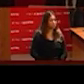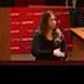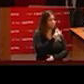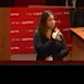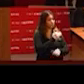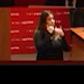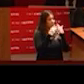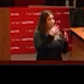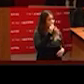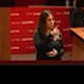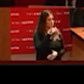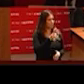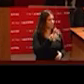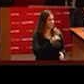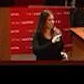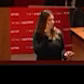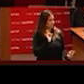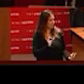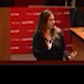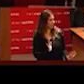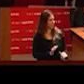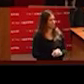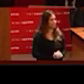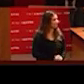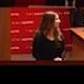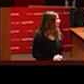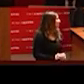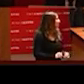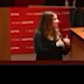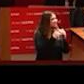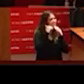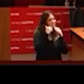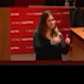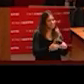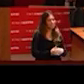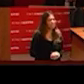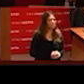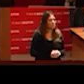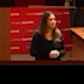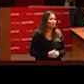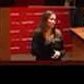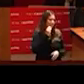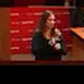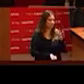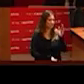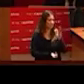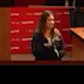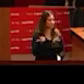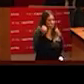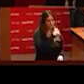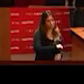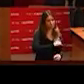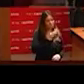gracias Daniel por lo de señorita eso te lo agradezco y daros los buenos días a todos y a